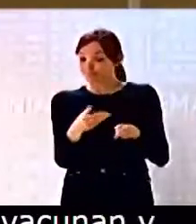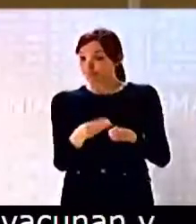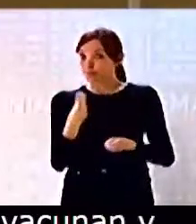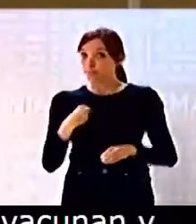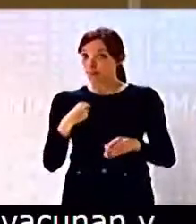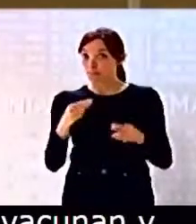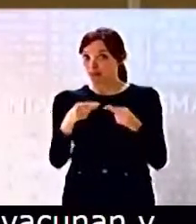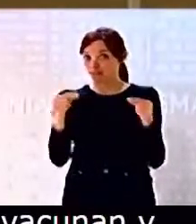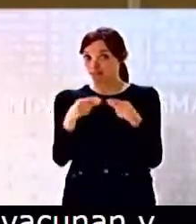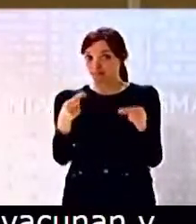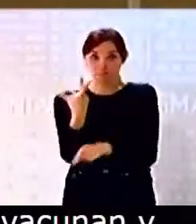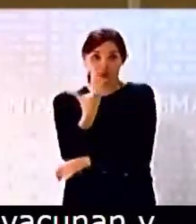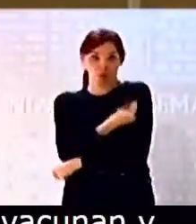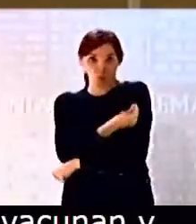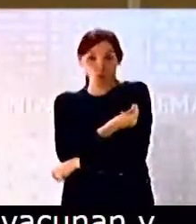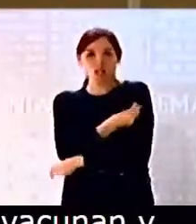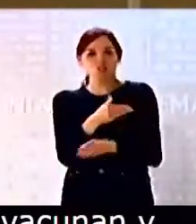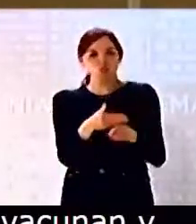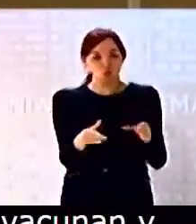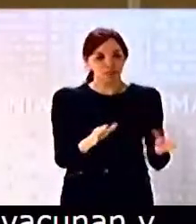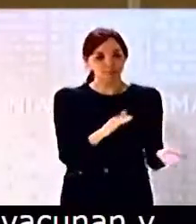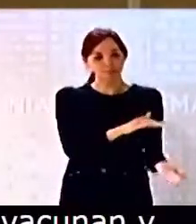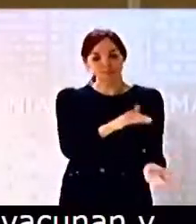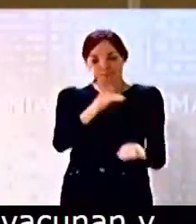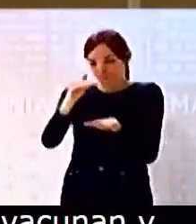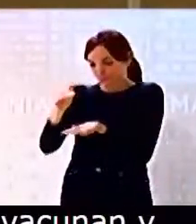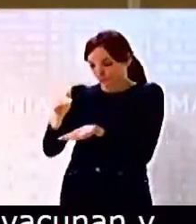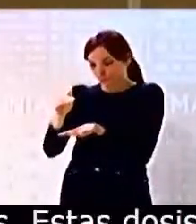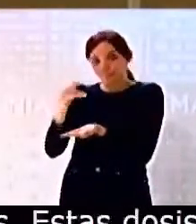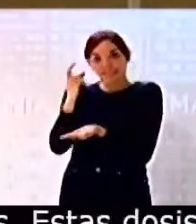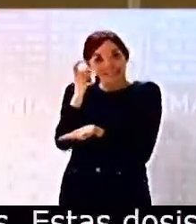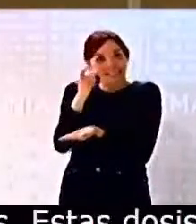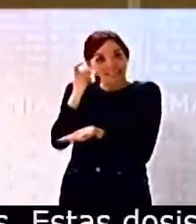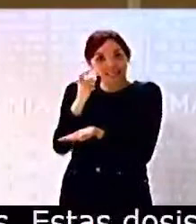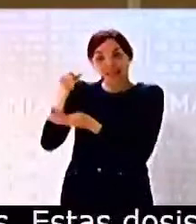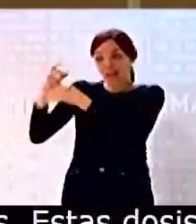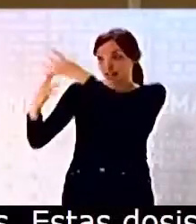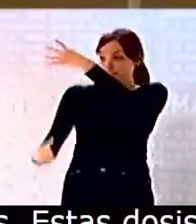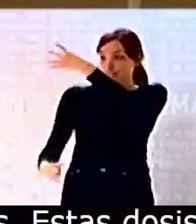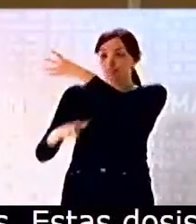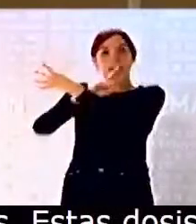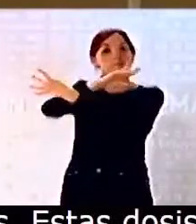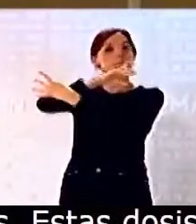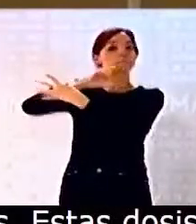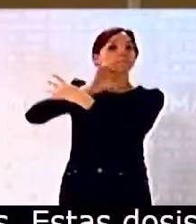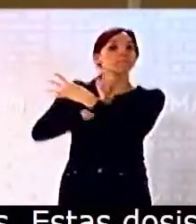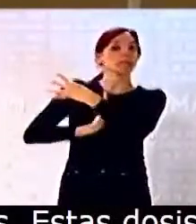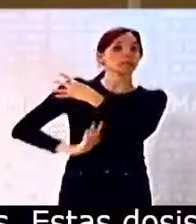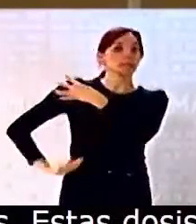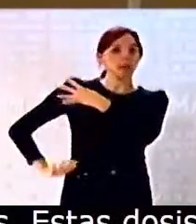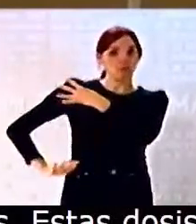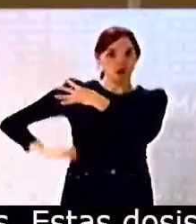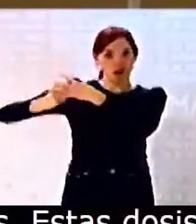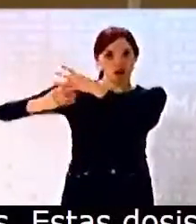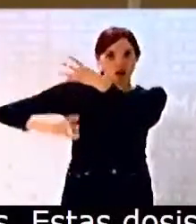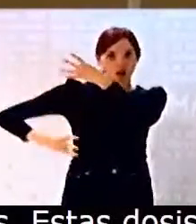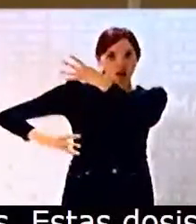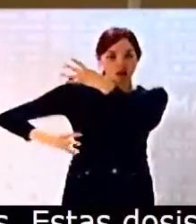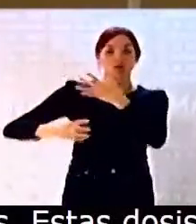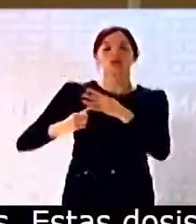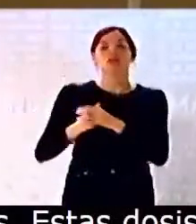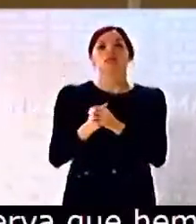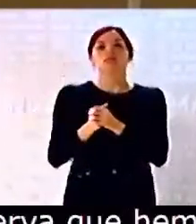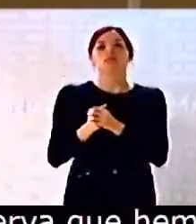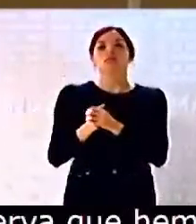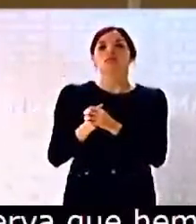de los viales intentaremos que la lista de reserva que hemos tenido desde el primer momento hasta ahora